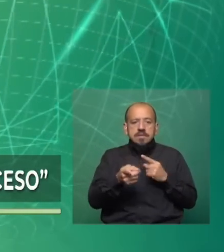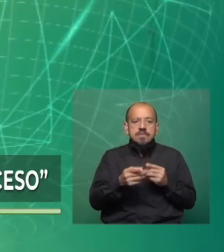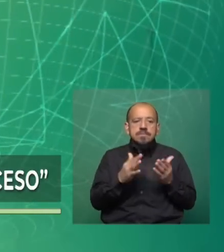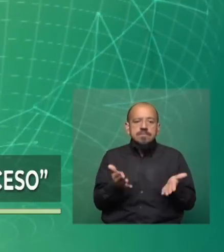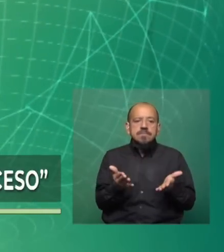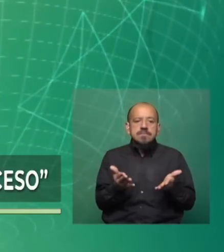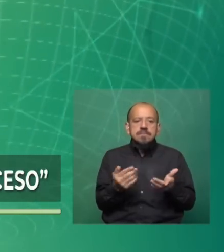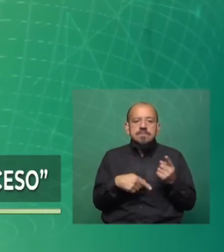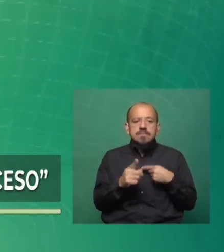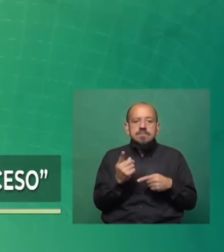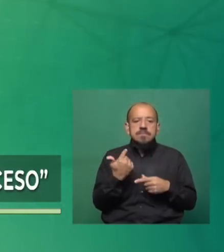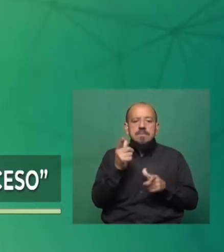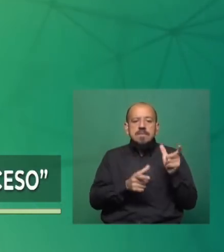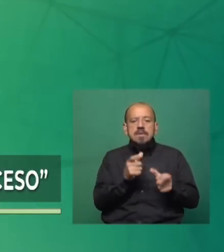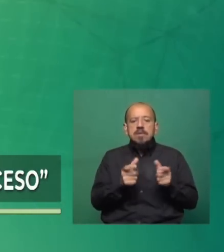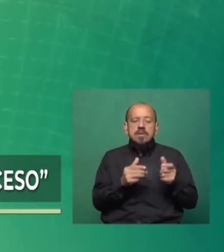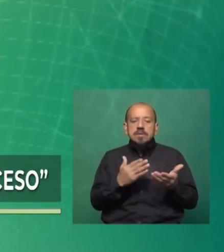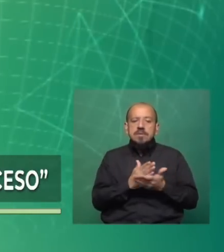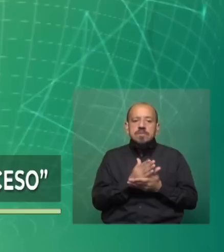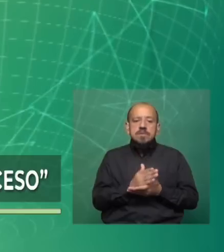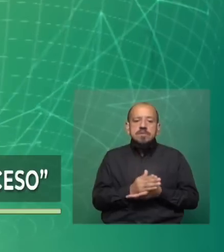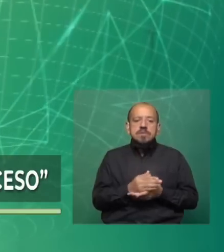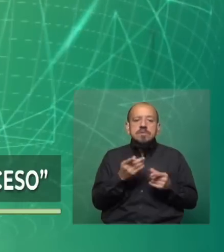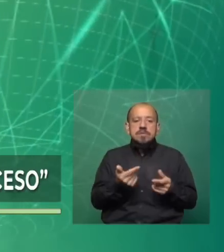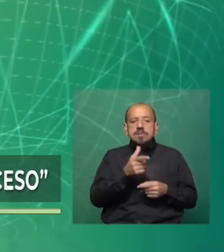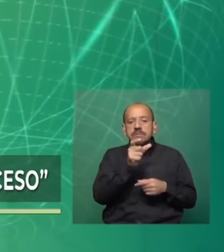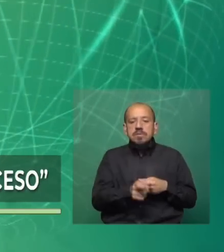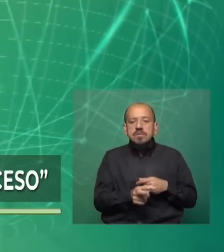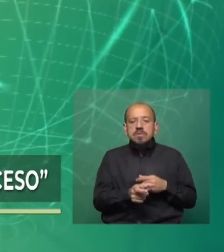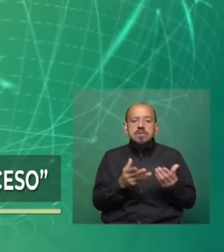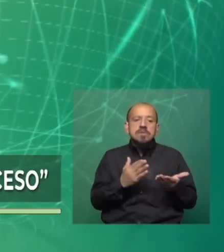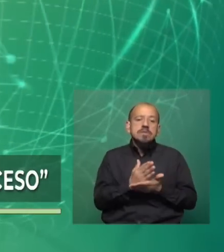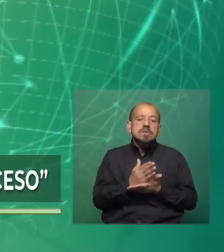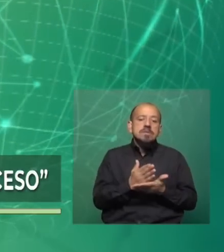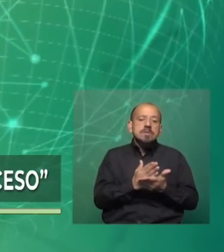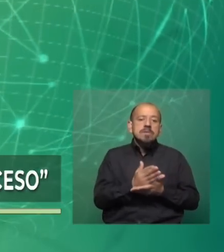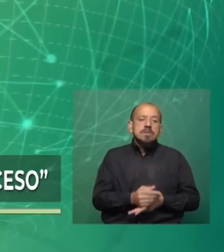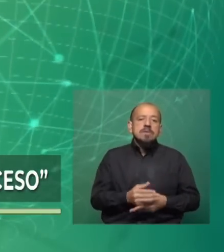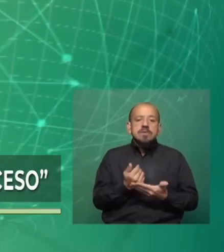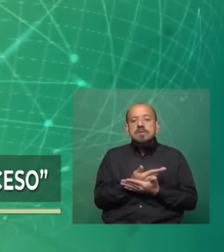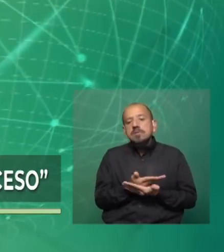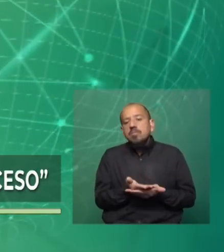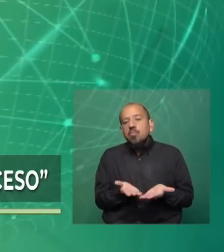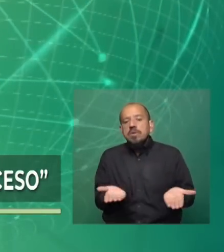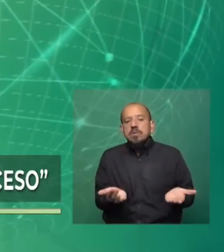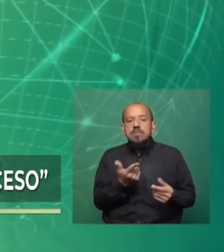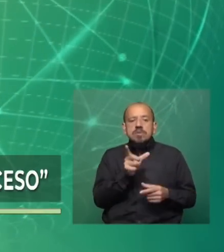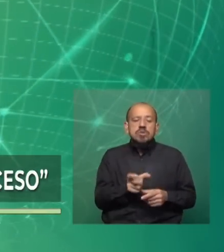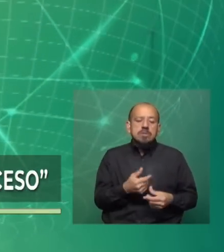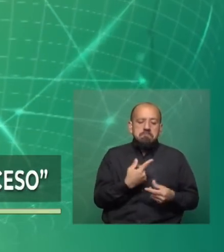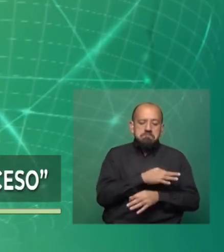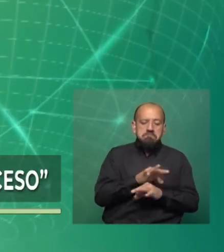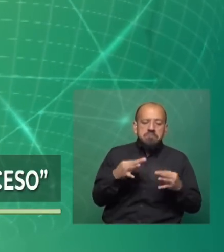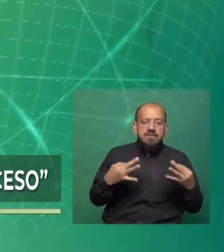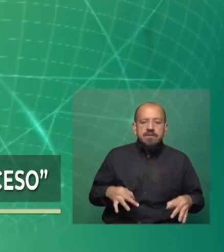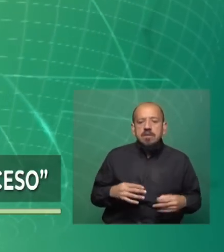uno nunca termina de conocer a las personas y este tipo de personas siempre se muestra como personas perfectas como